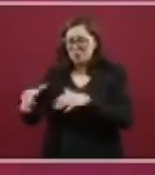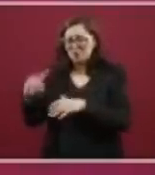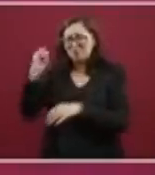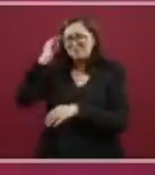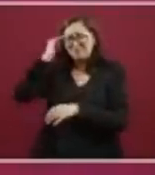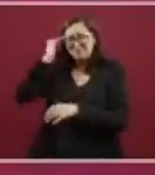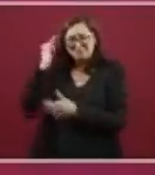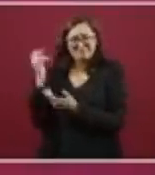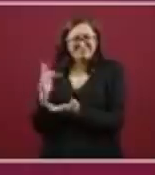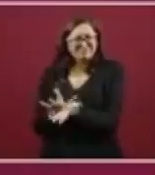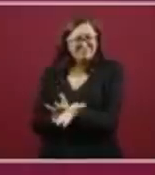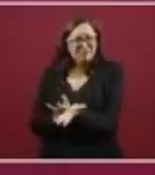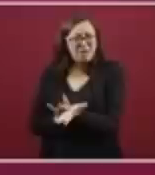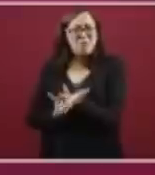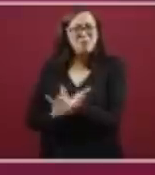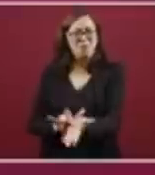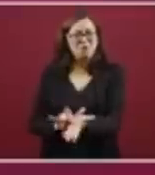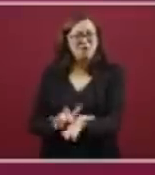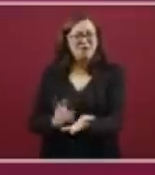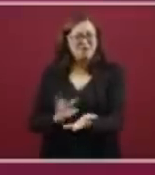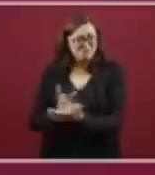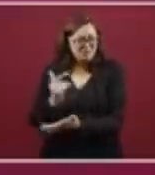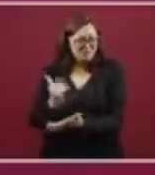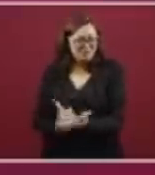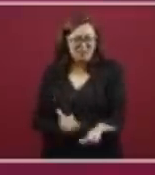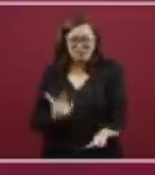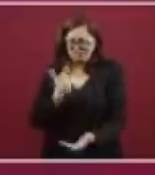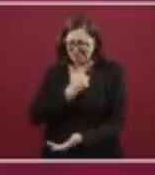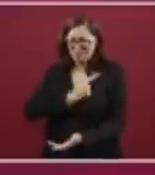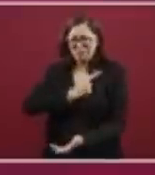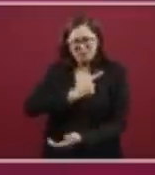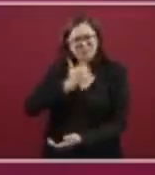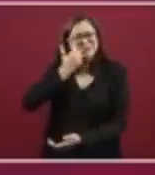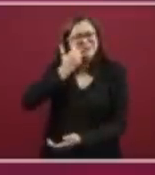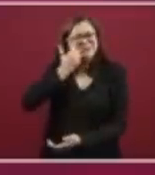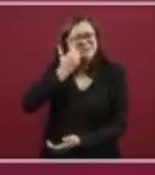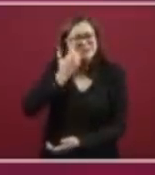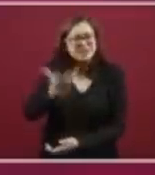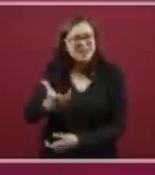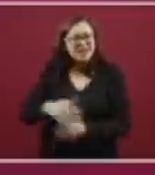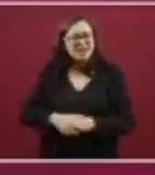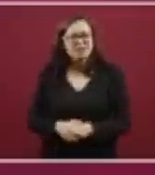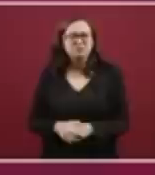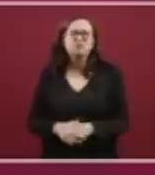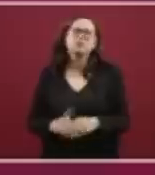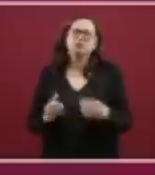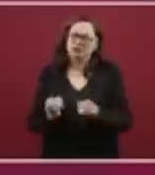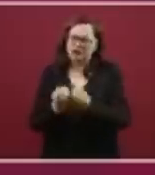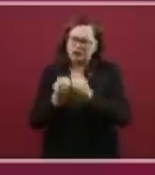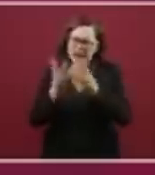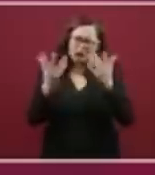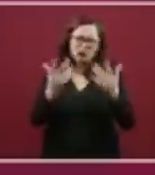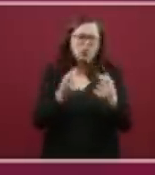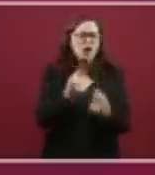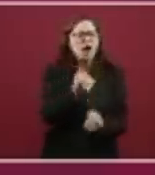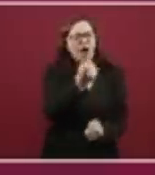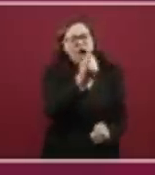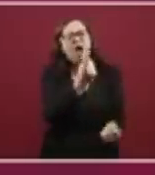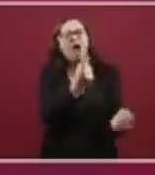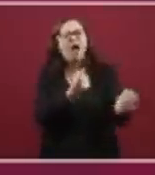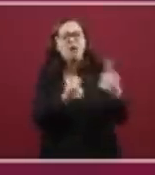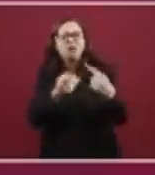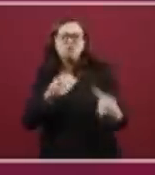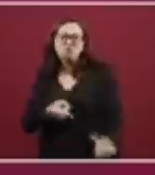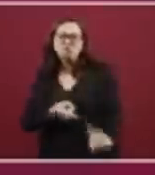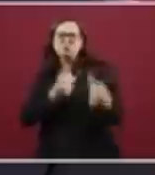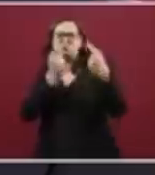apoyan este plan. Claro que existe la disidencia y debe de